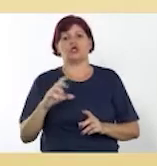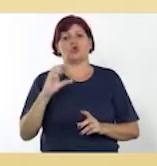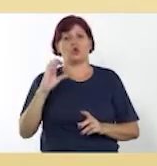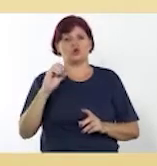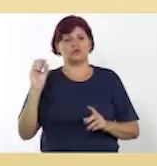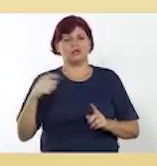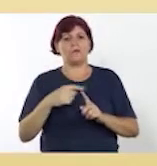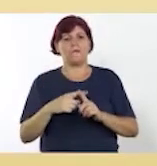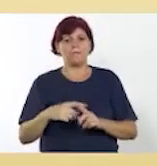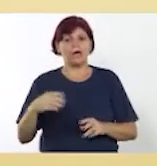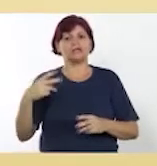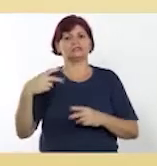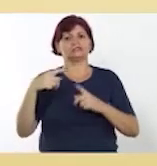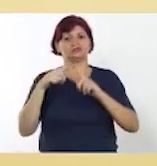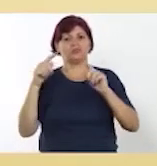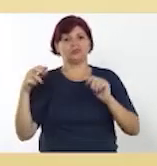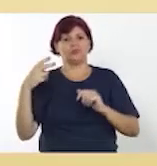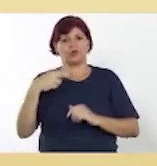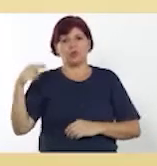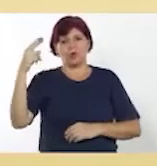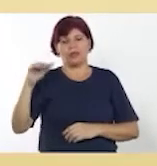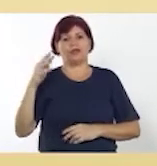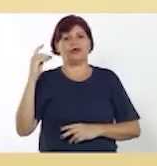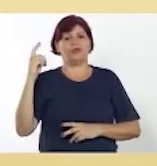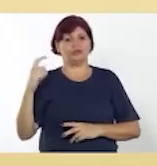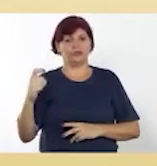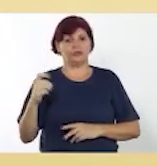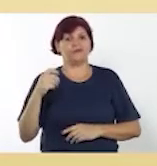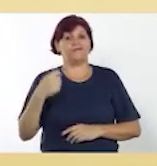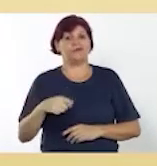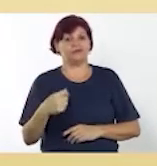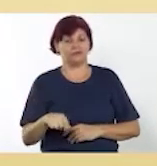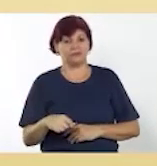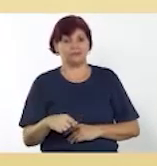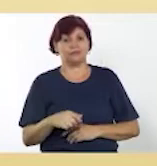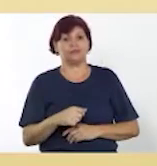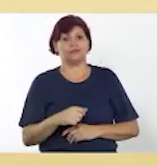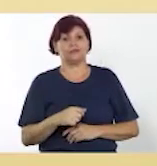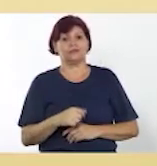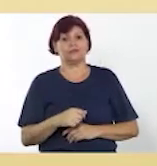coseno cuadrado de x. Pero precisamente